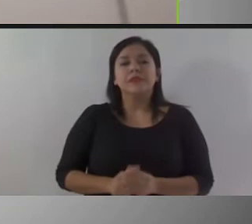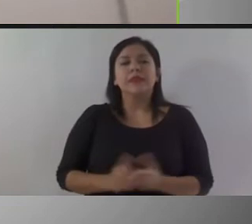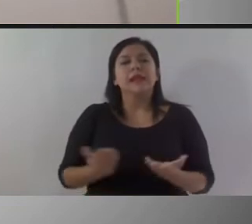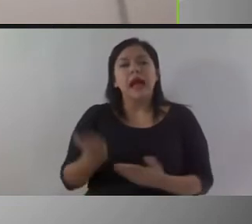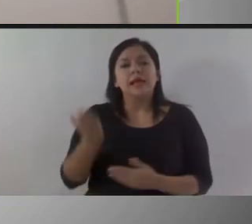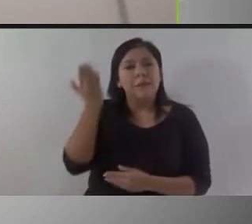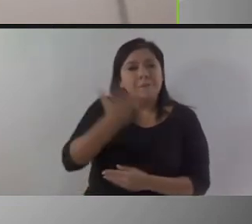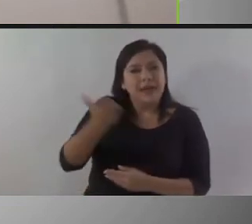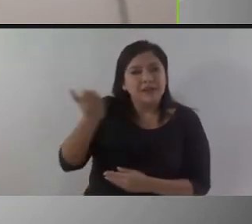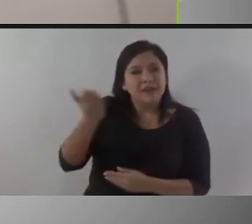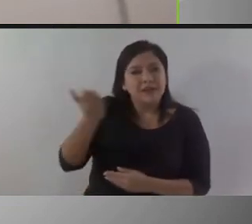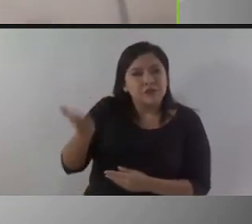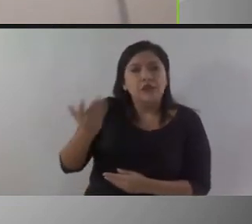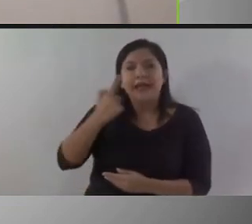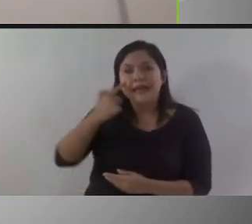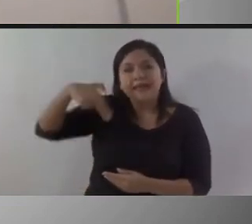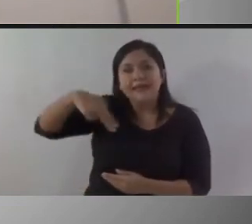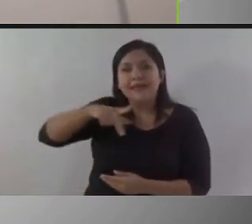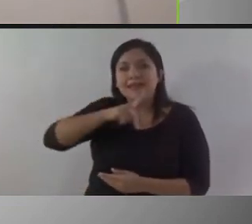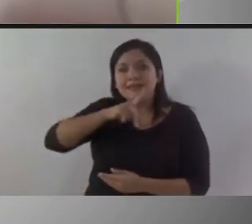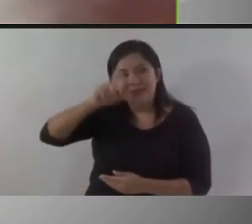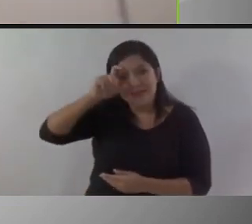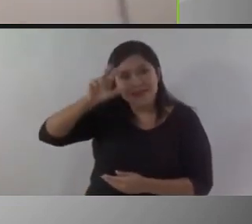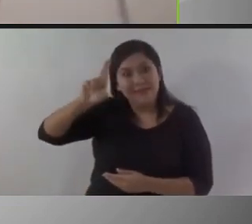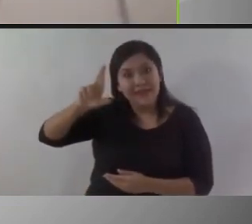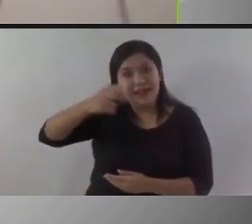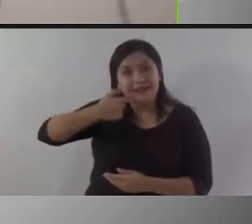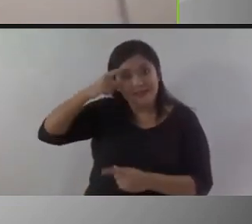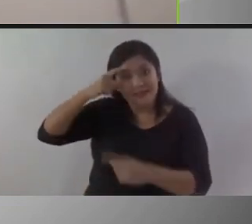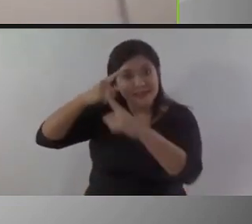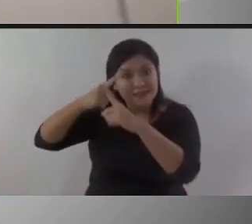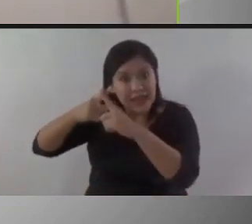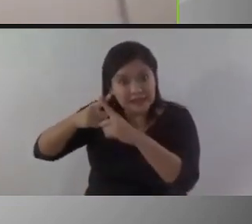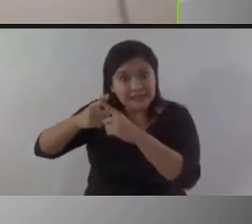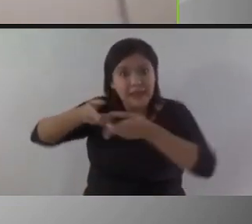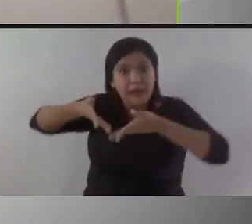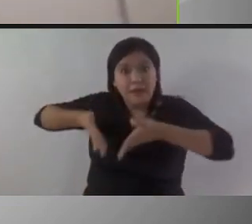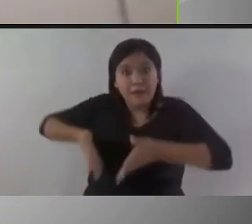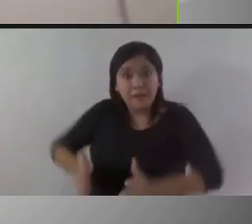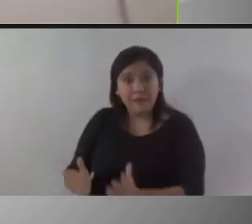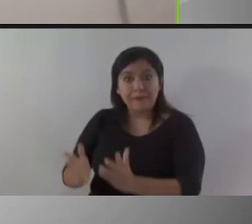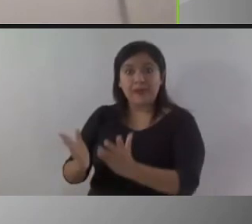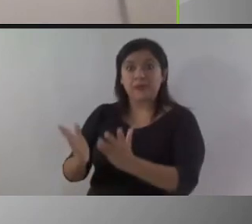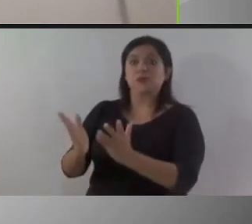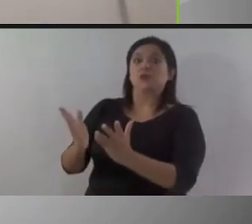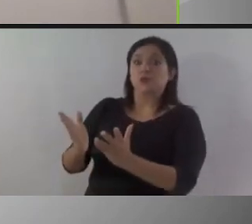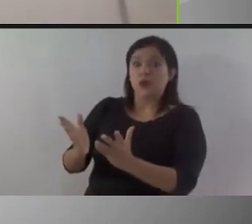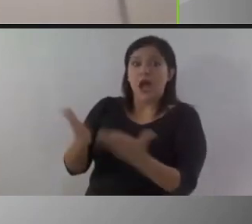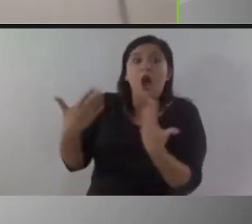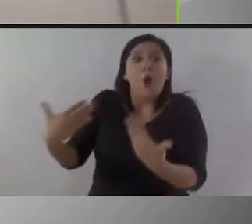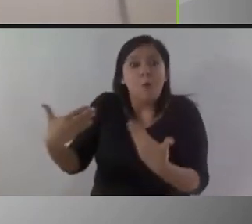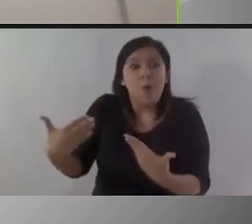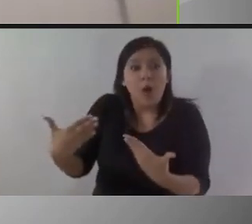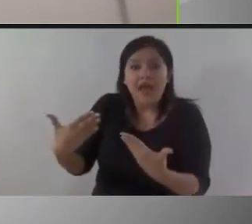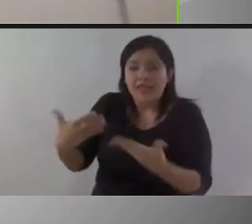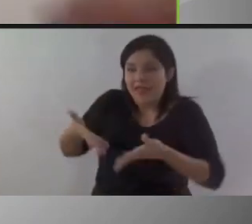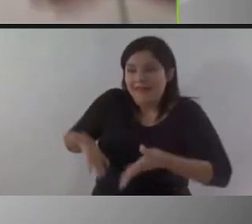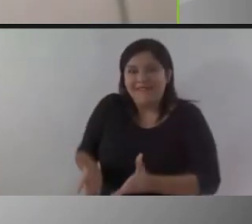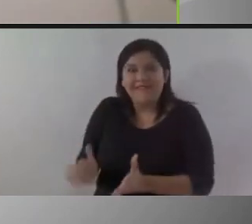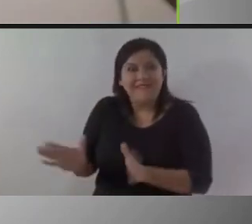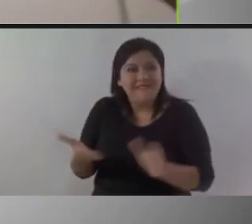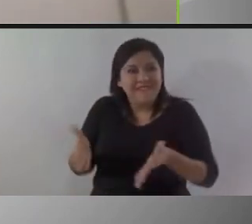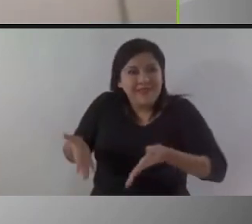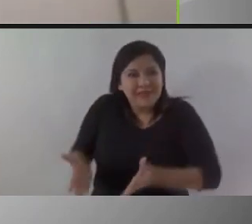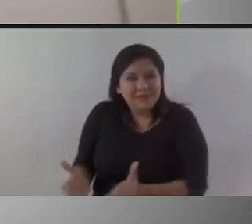Las personas intersex, una vez que nacimos, digamos, y la intersexualidad se puede diagnosticar después